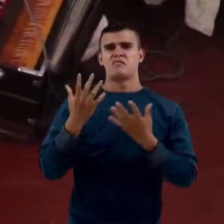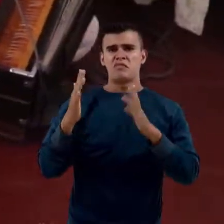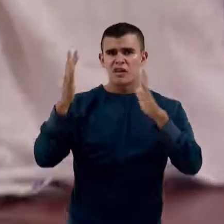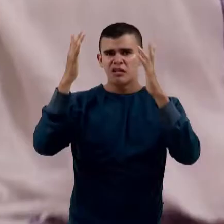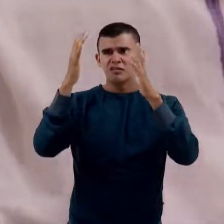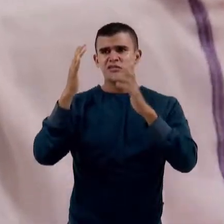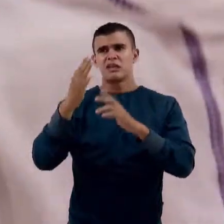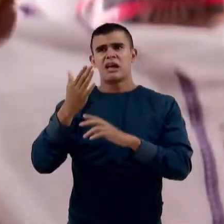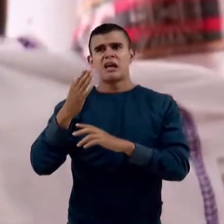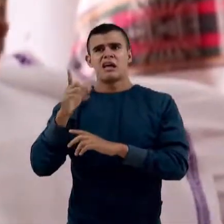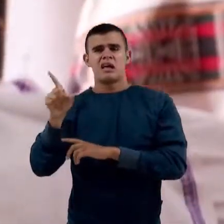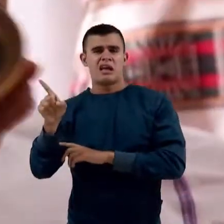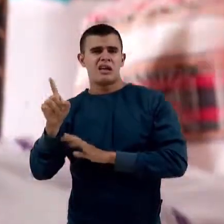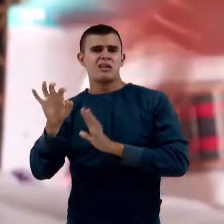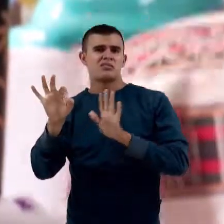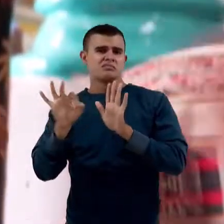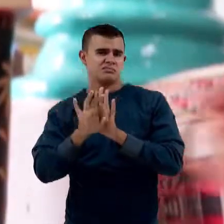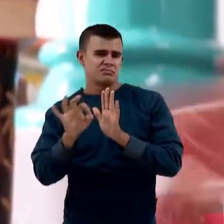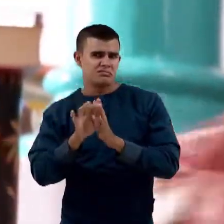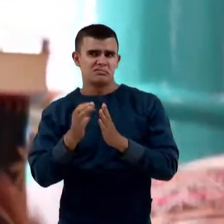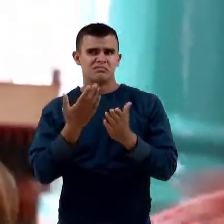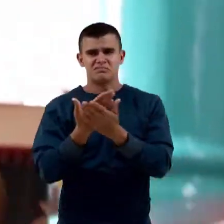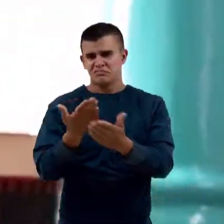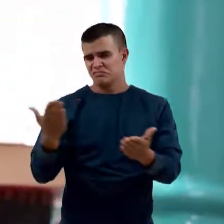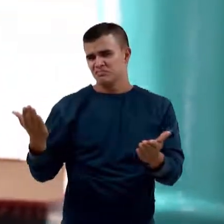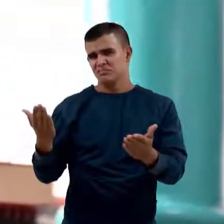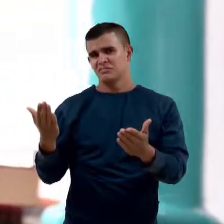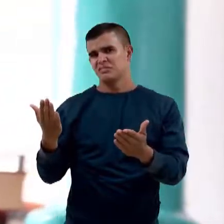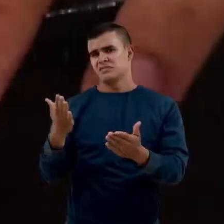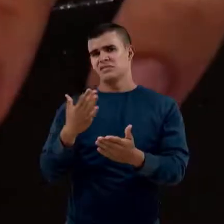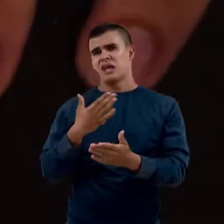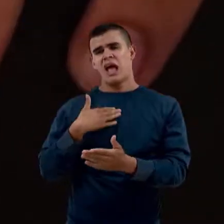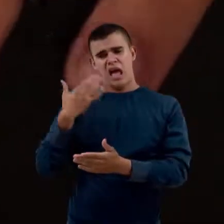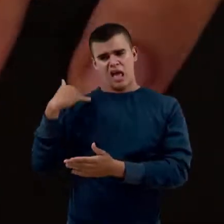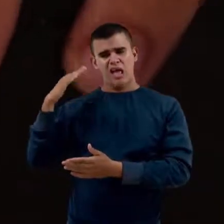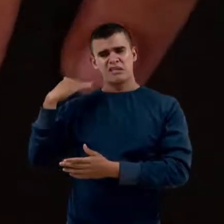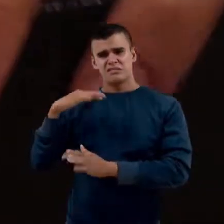aquí, fiestas allá, sustancias psicoactivas allá también, ¿no es